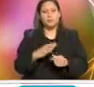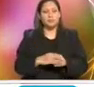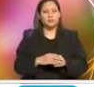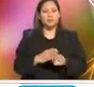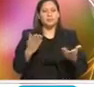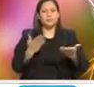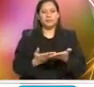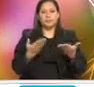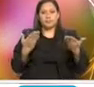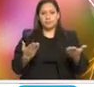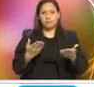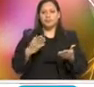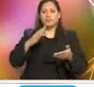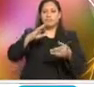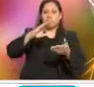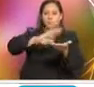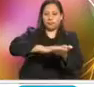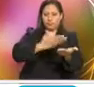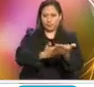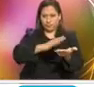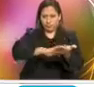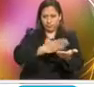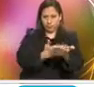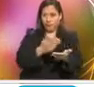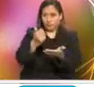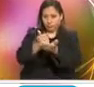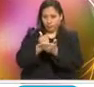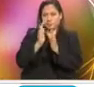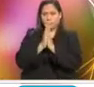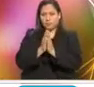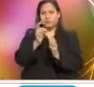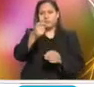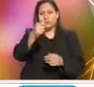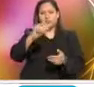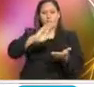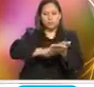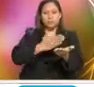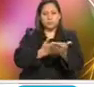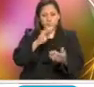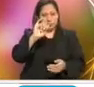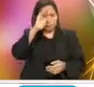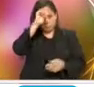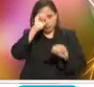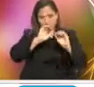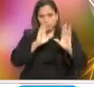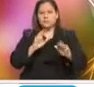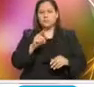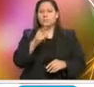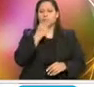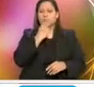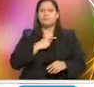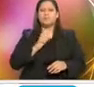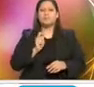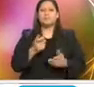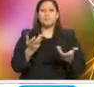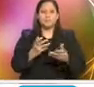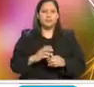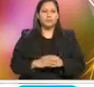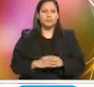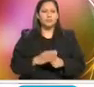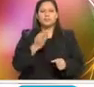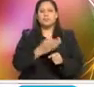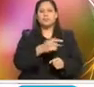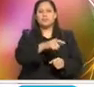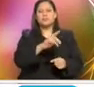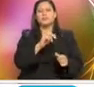a empanizarlas. ¿Te parece que las empanizo y me ayudas ahí a darles claro. una vueltecita? Por Dime, supuesto. Dime. Tú dime qué hacer. Ahorita nada más Sí. le vamos